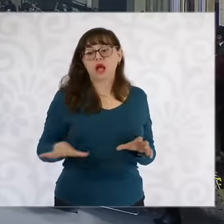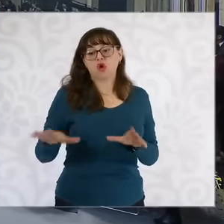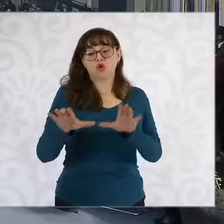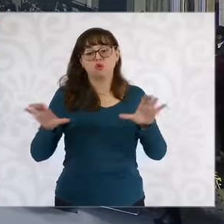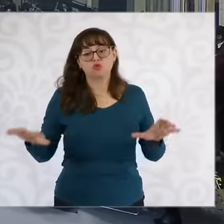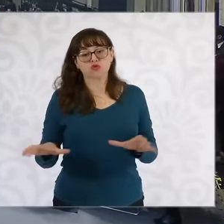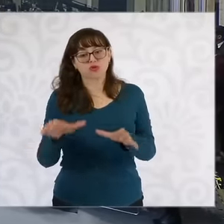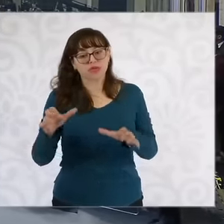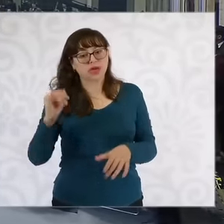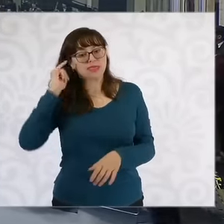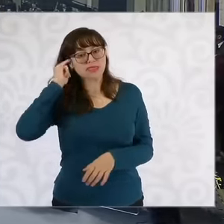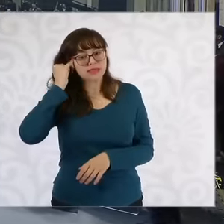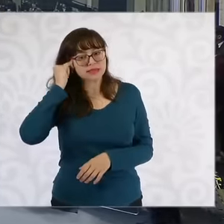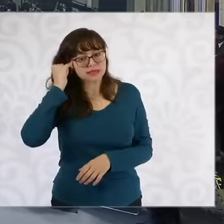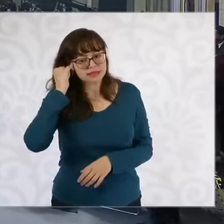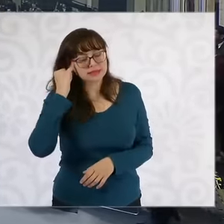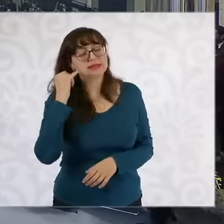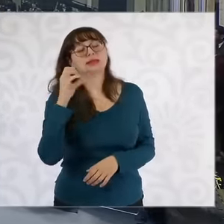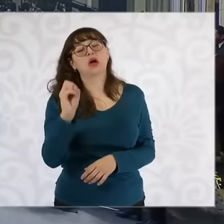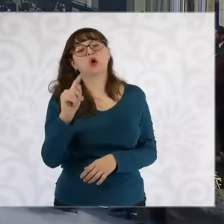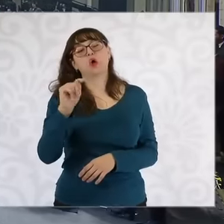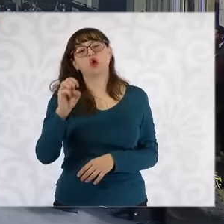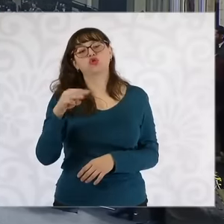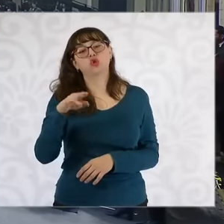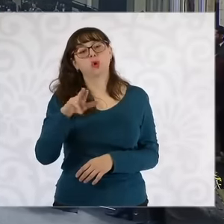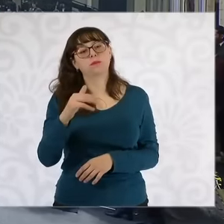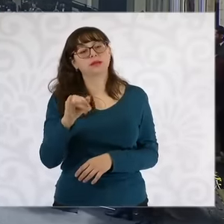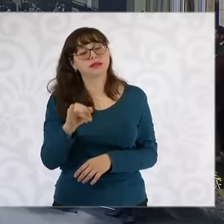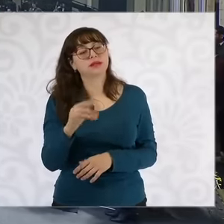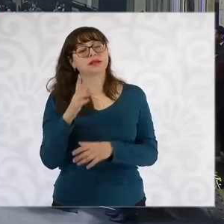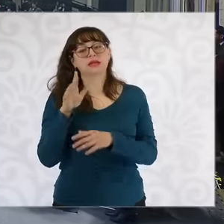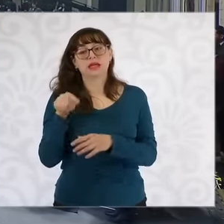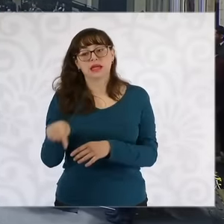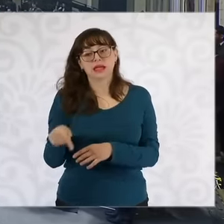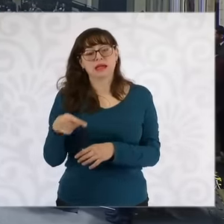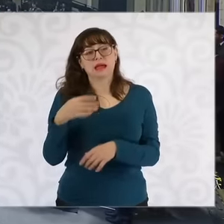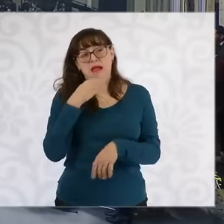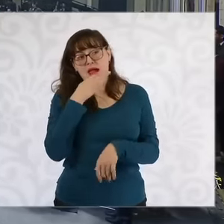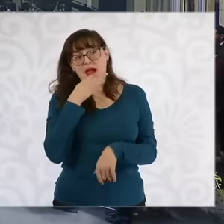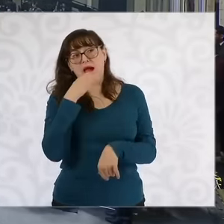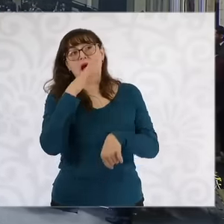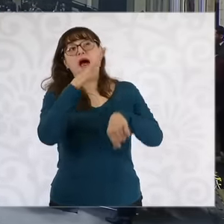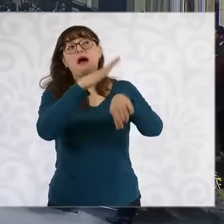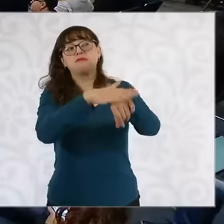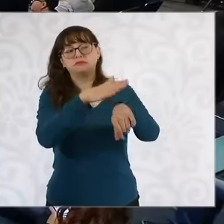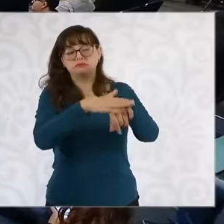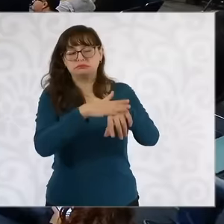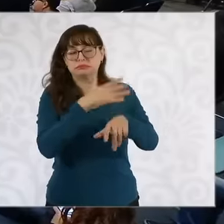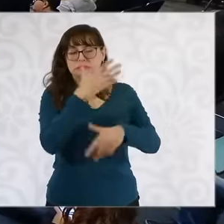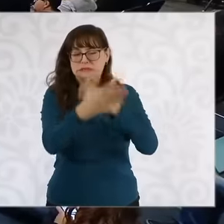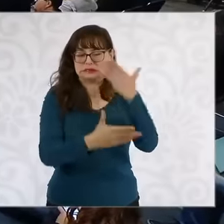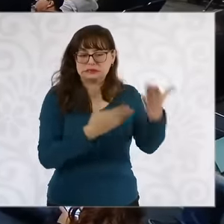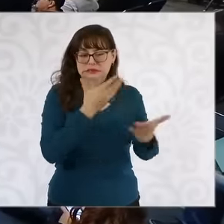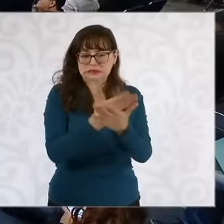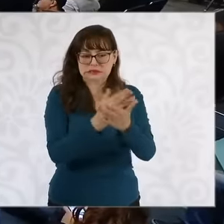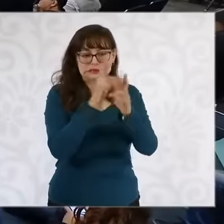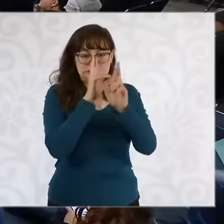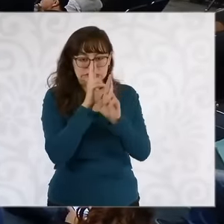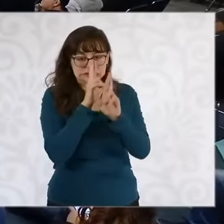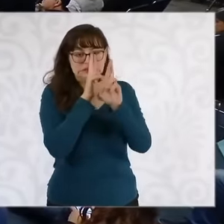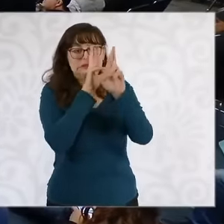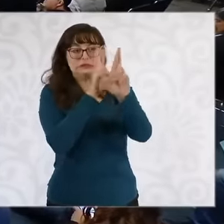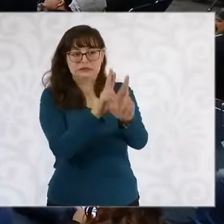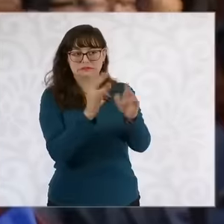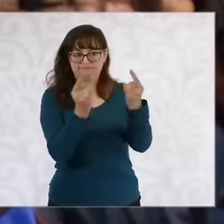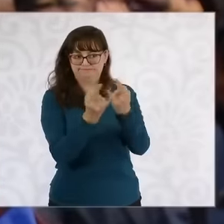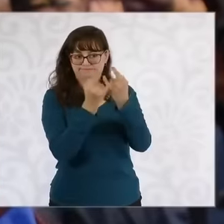Grande, Azcapotzaltongo, en Villa Nicolás Romero, se dirige a usted de forma respetuosa para exponer